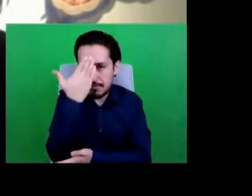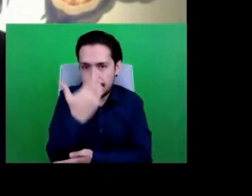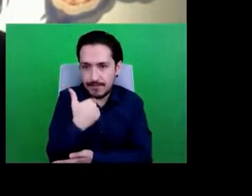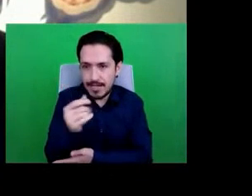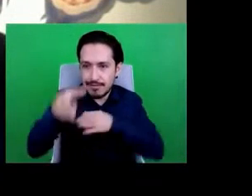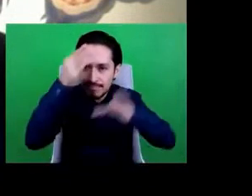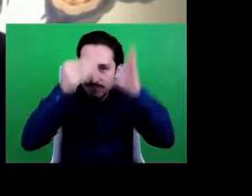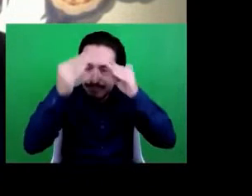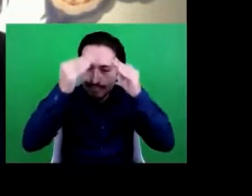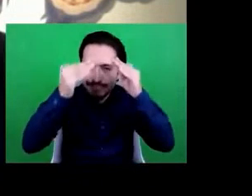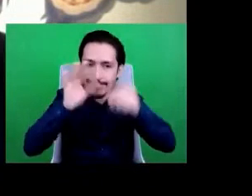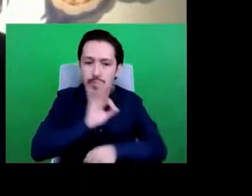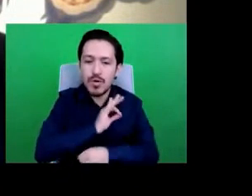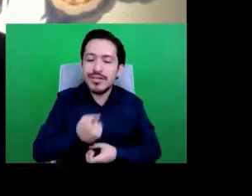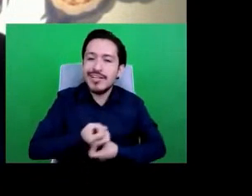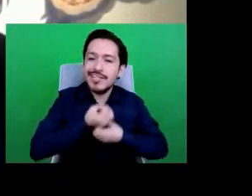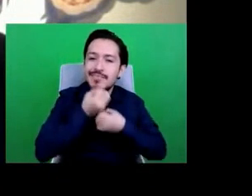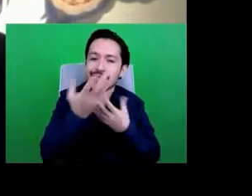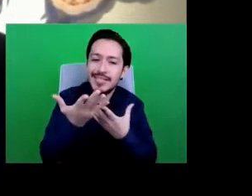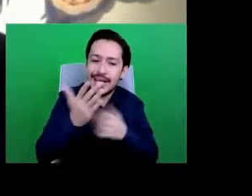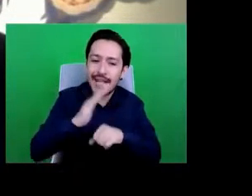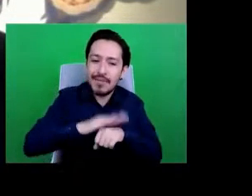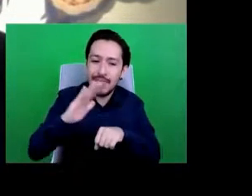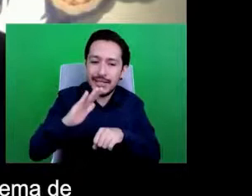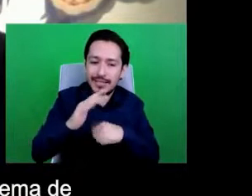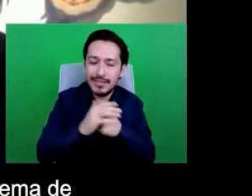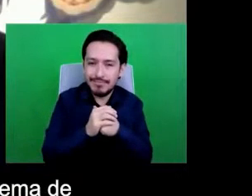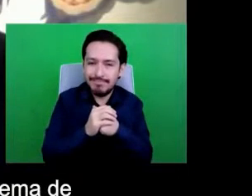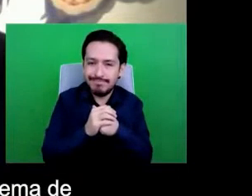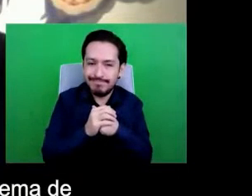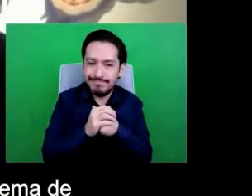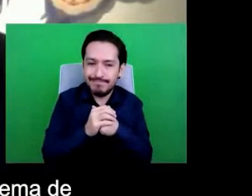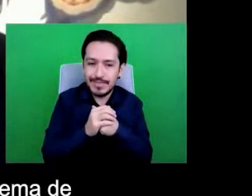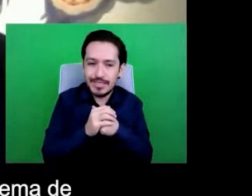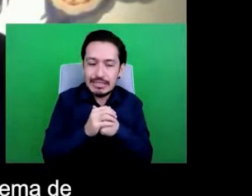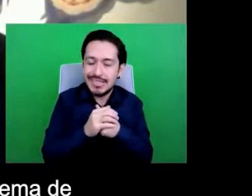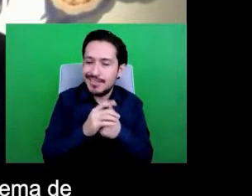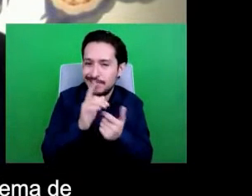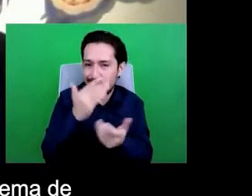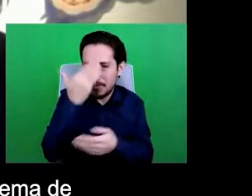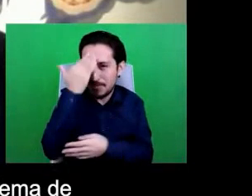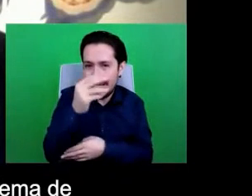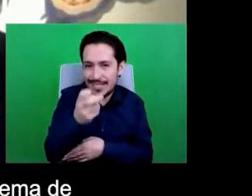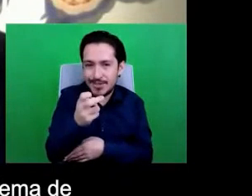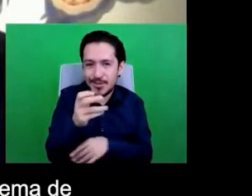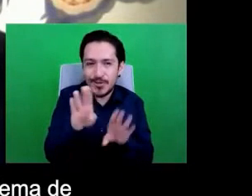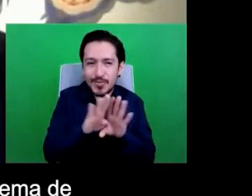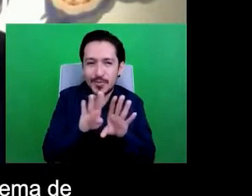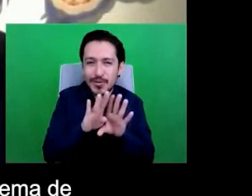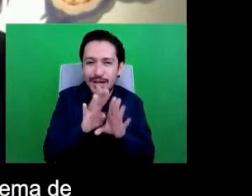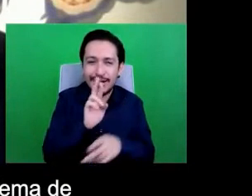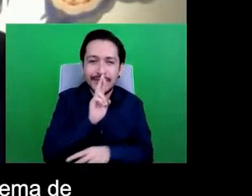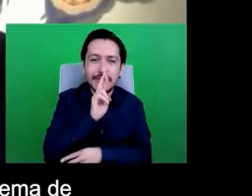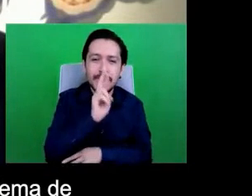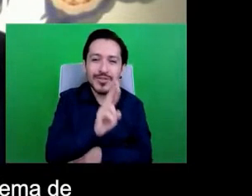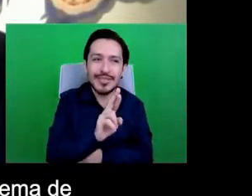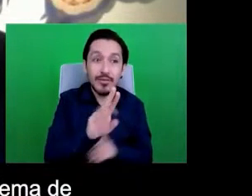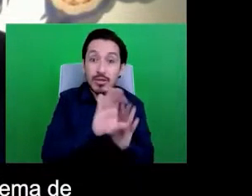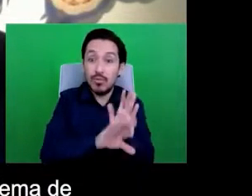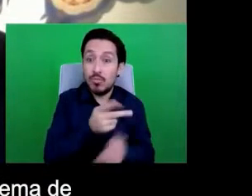expresar y aprender más sobre creatividad. Yo sé que esto no responde a la pregunta sobre el tema de pobreza y sobre